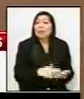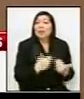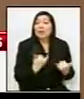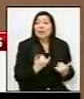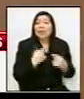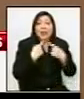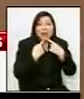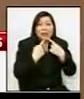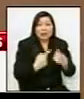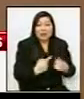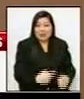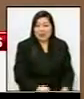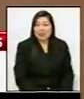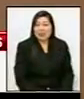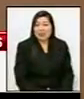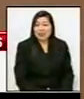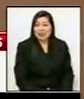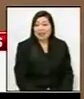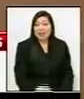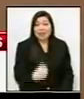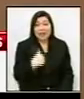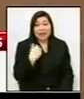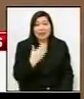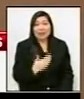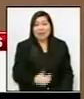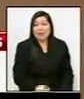una famosa destitución? Es una vergüenza.